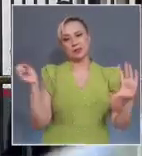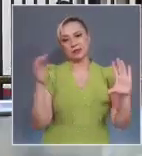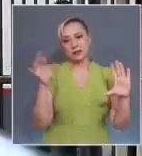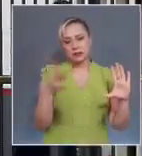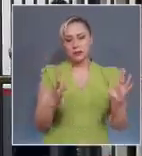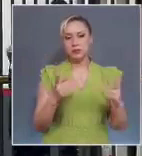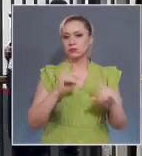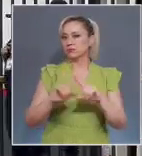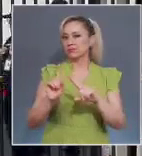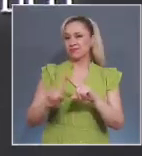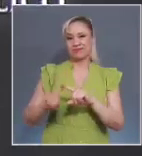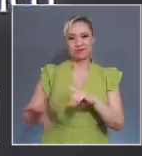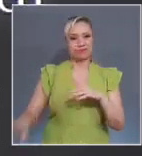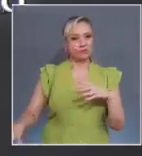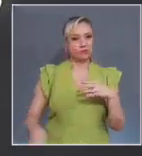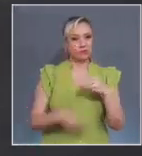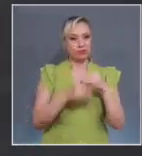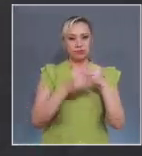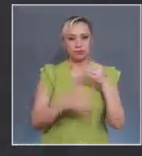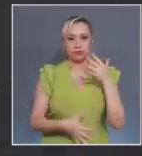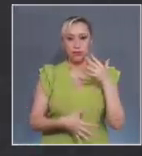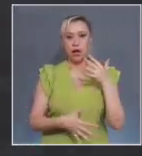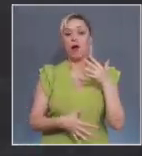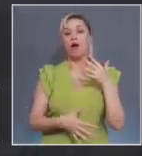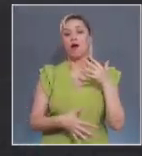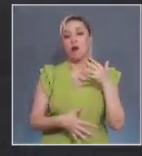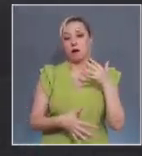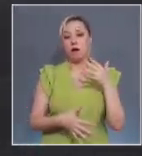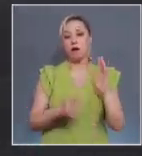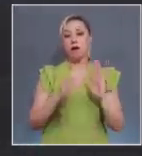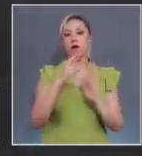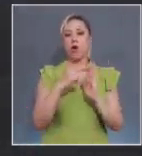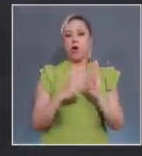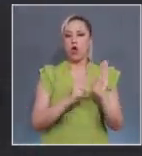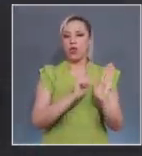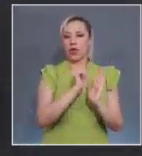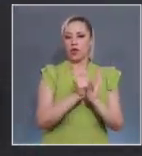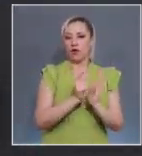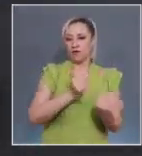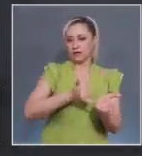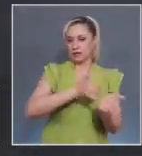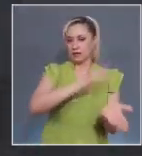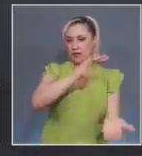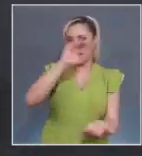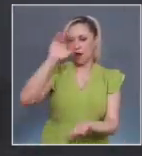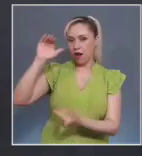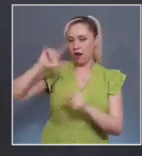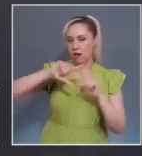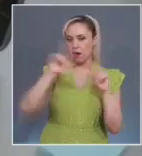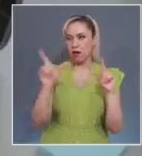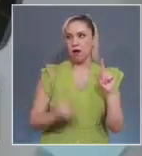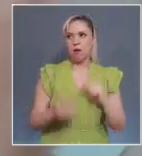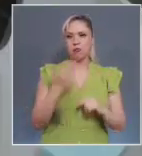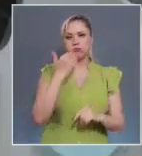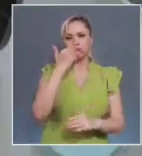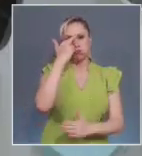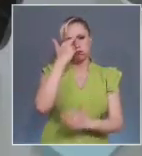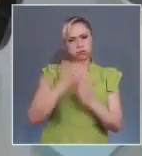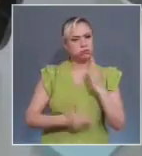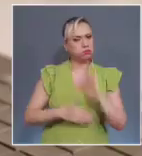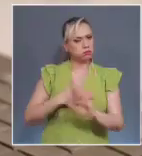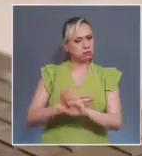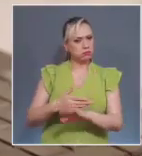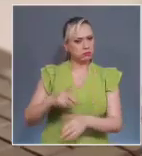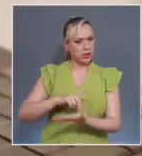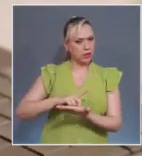con la sala, la medida establecida en el Código Fiscal de la Federación no afecta derechos de los contribuyentes. Por el contrario,